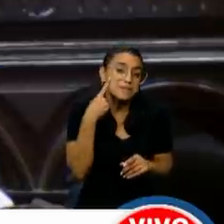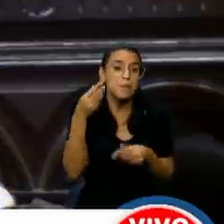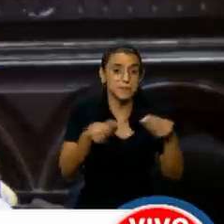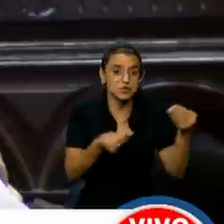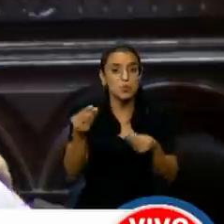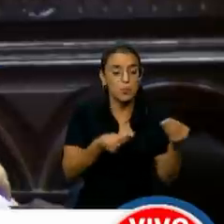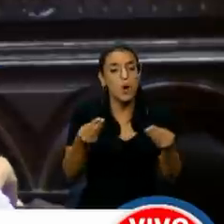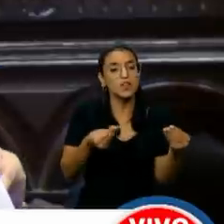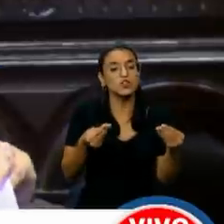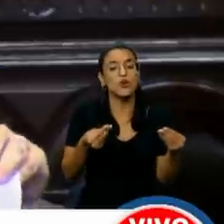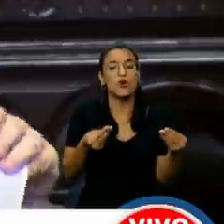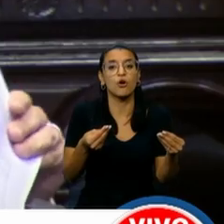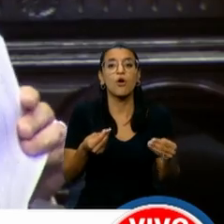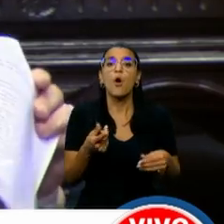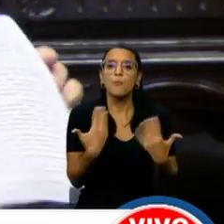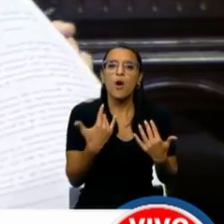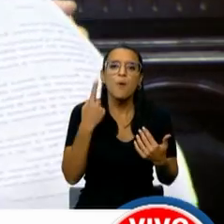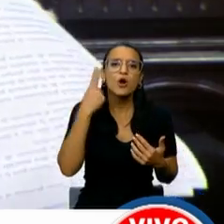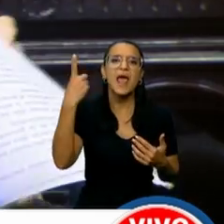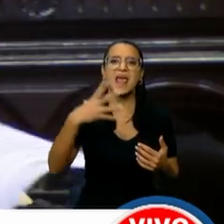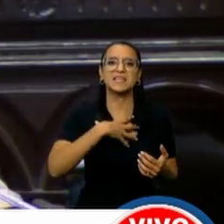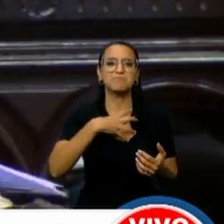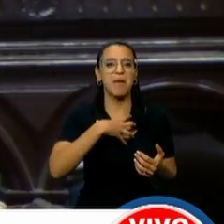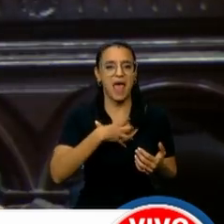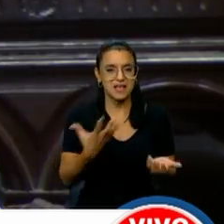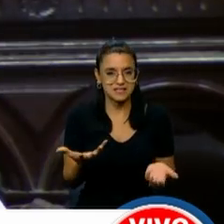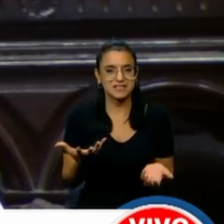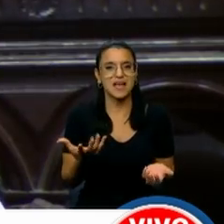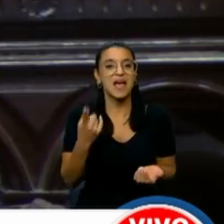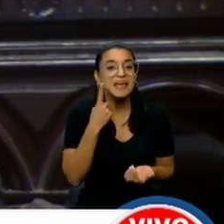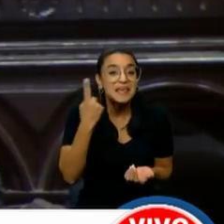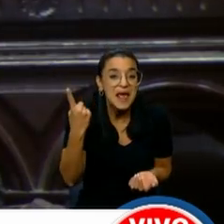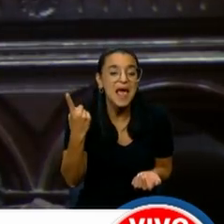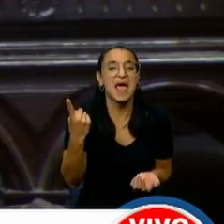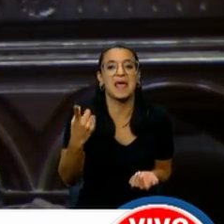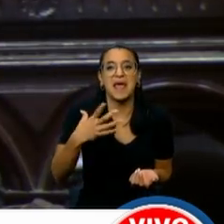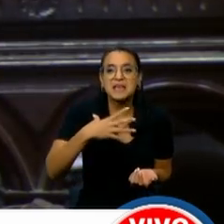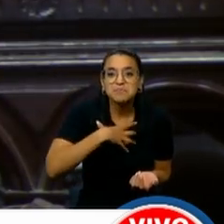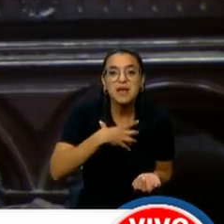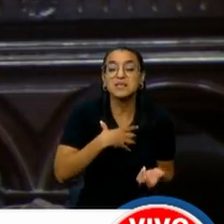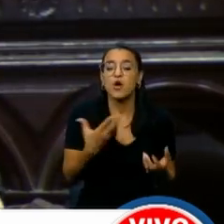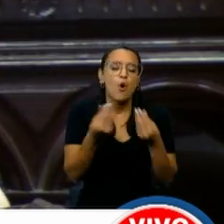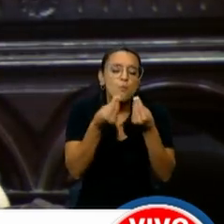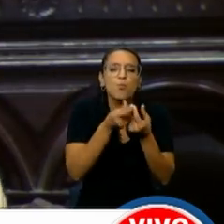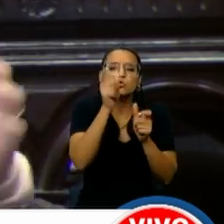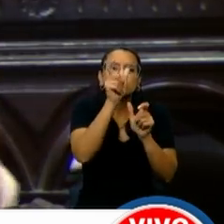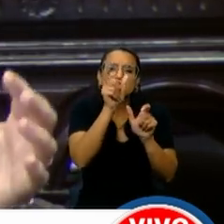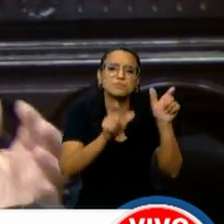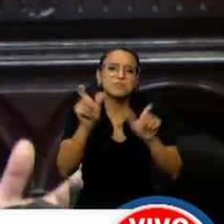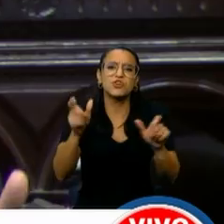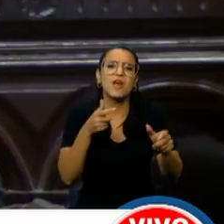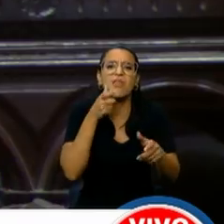que nos permite creer y tener esperanza esto es traer esperanza donde escuchamos algunos conceptos muy